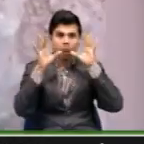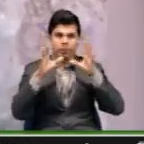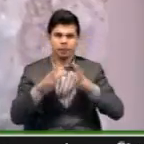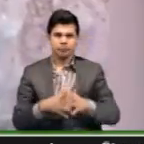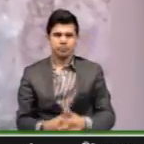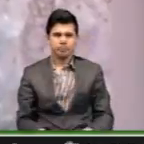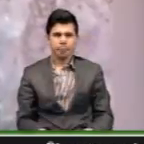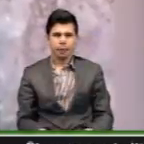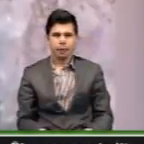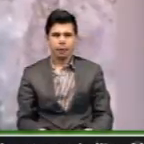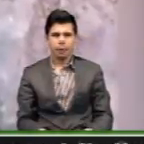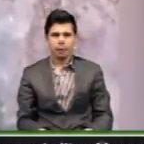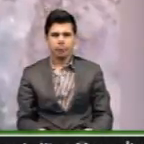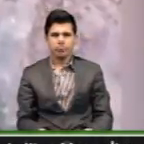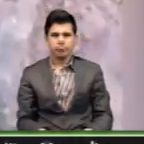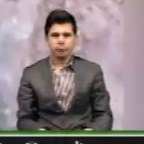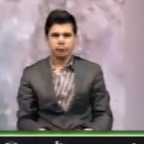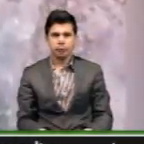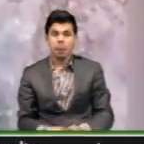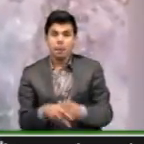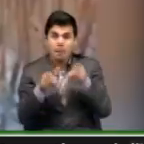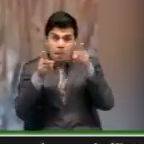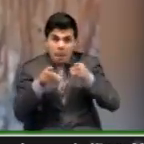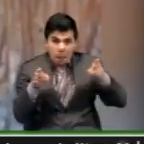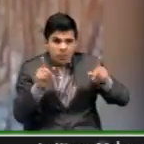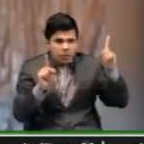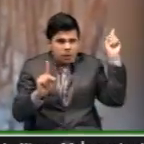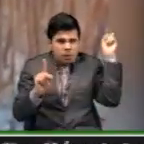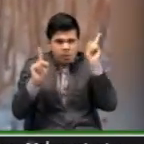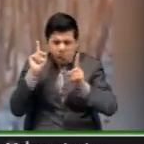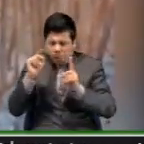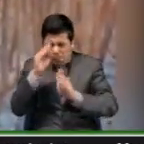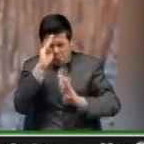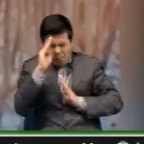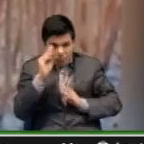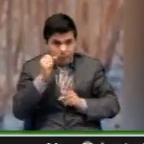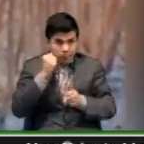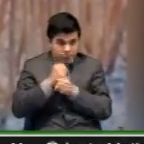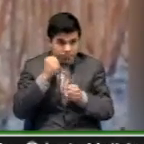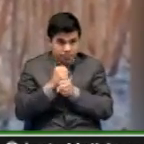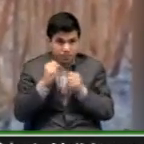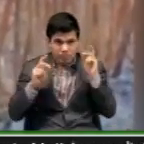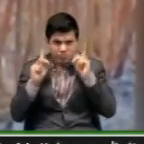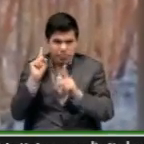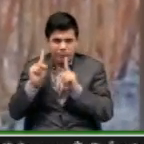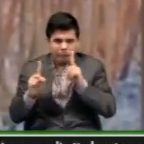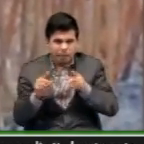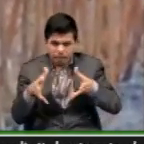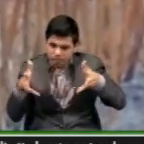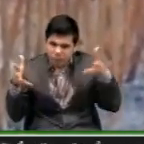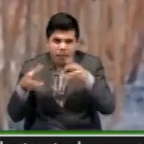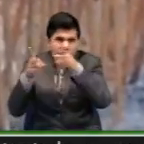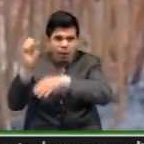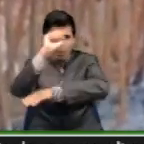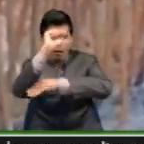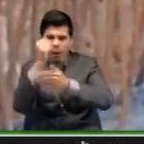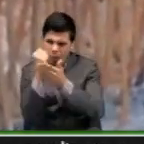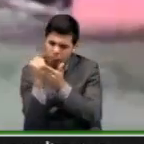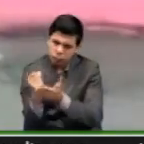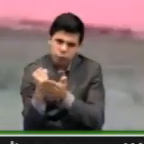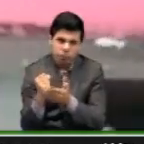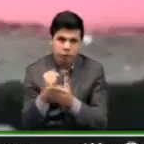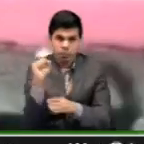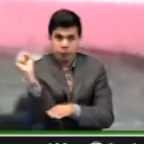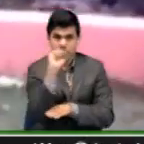estos son los momentos en los que las personas del sector y los militares que trabajan en el lugar auxiliar al conductor el